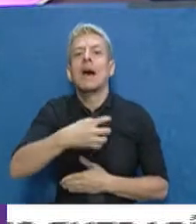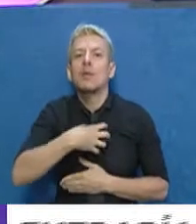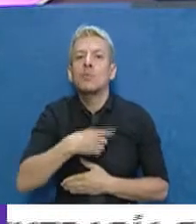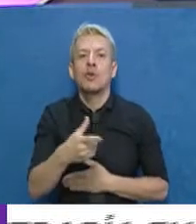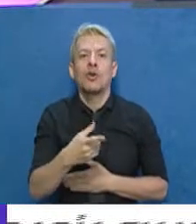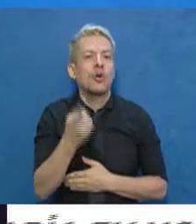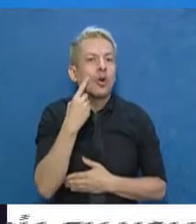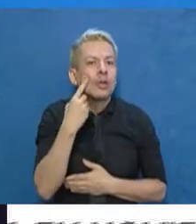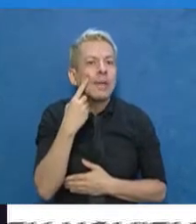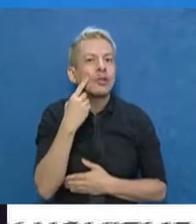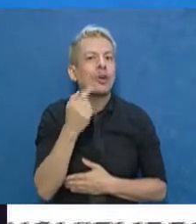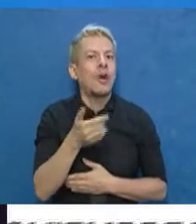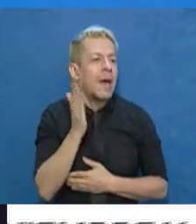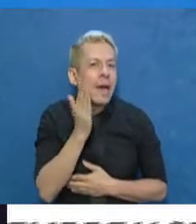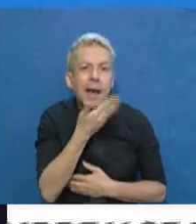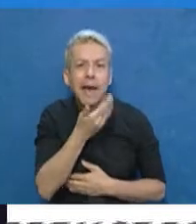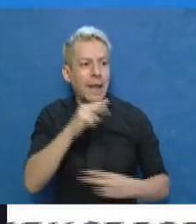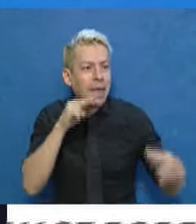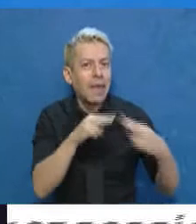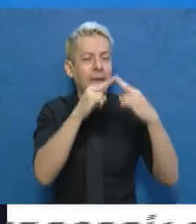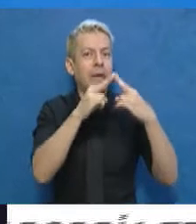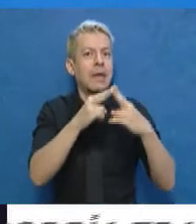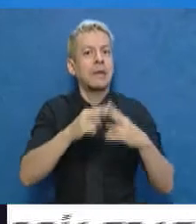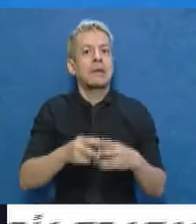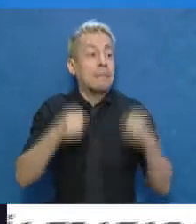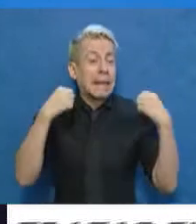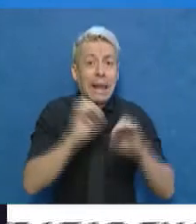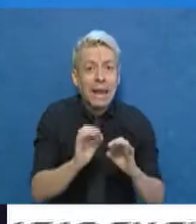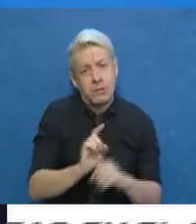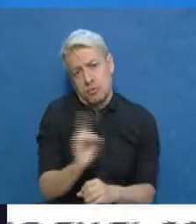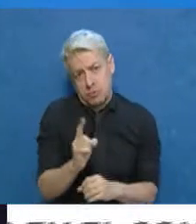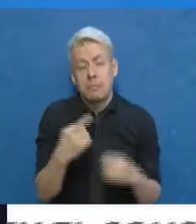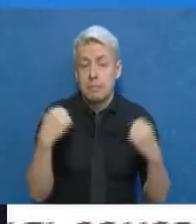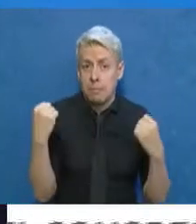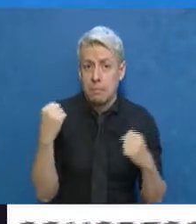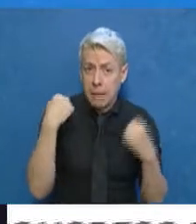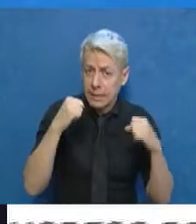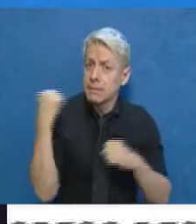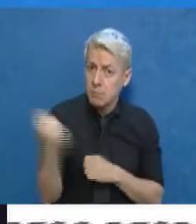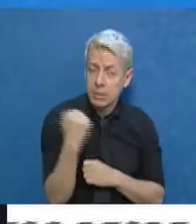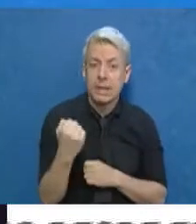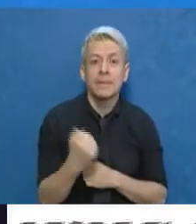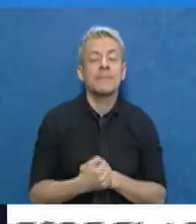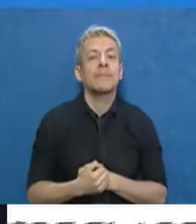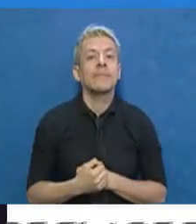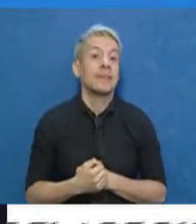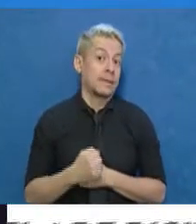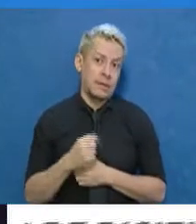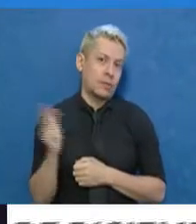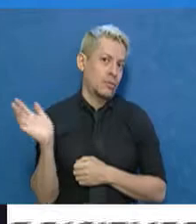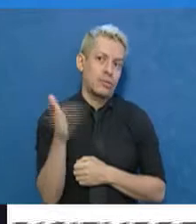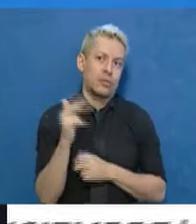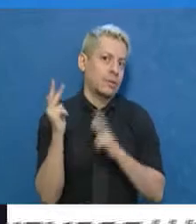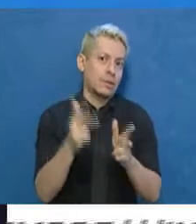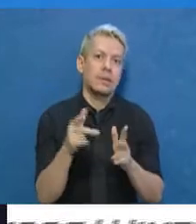año simplemente con la teoría sin la práctica. Sí, todos destacaron que el contacto con los chicos para ellos